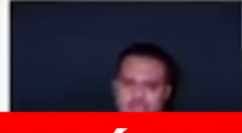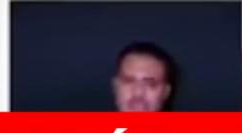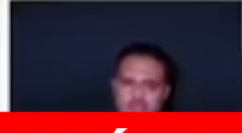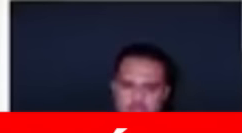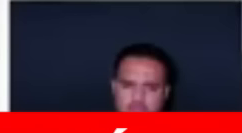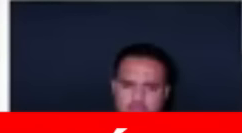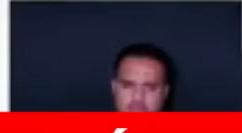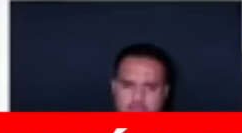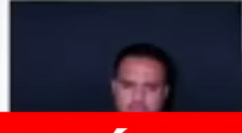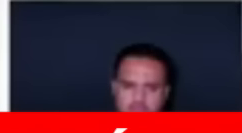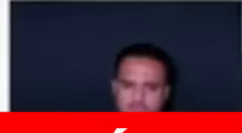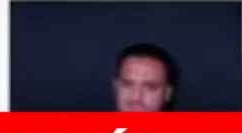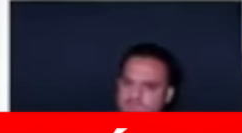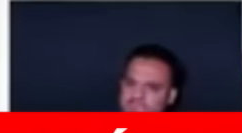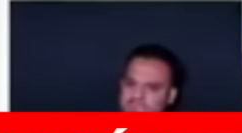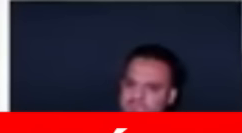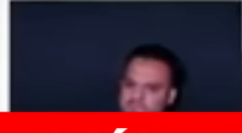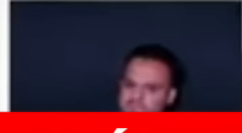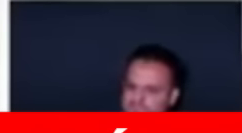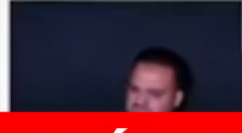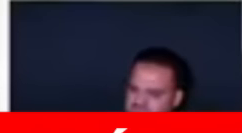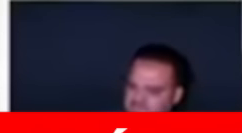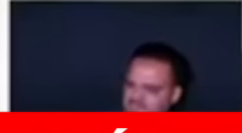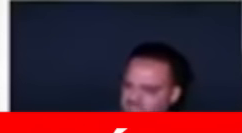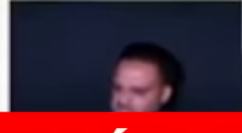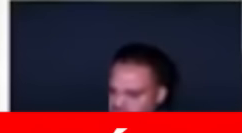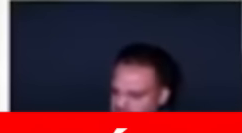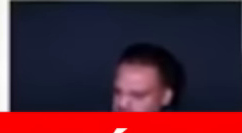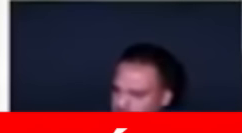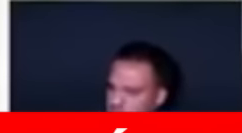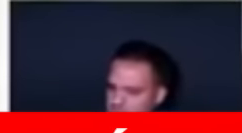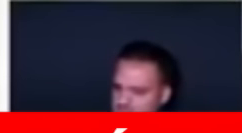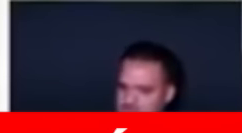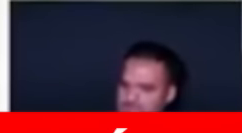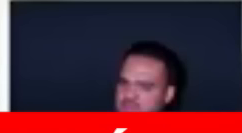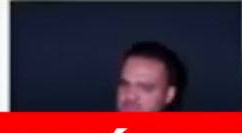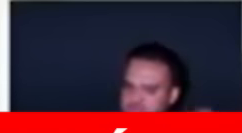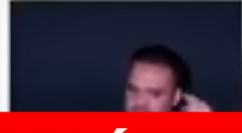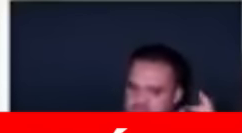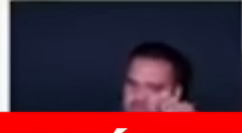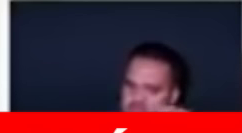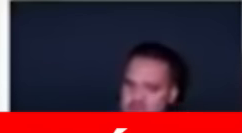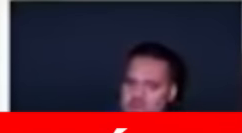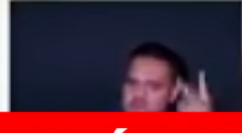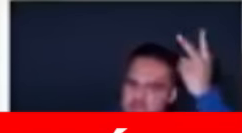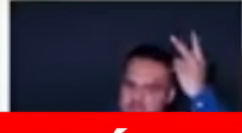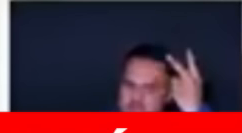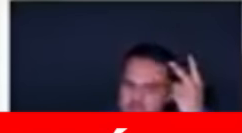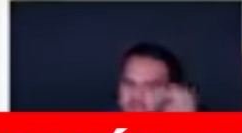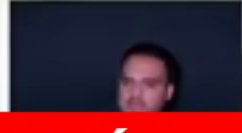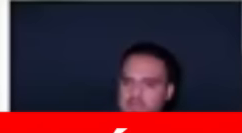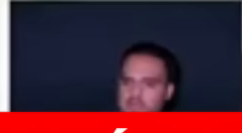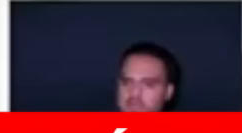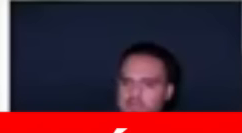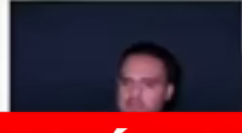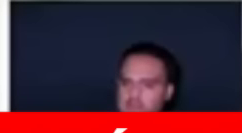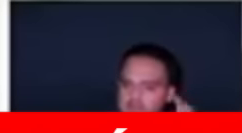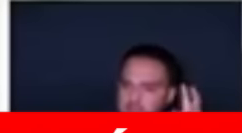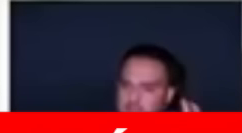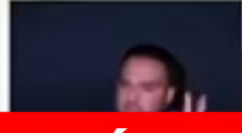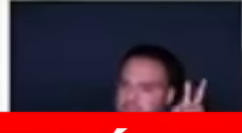que es ser perseguido con todo el aparato del Estado por venganza, por envidia o por